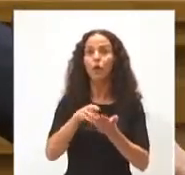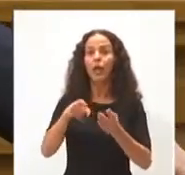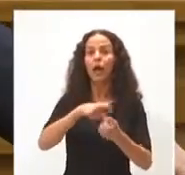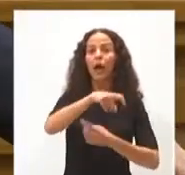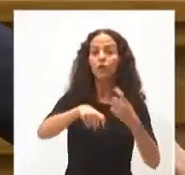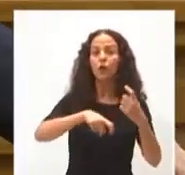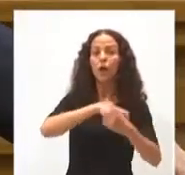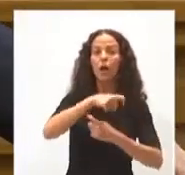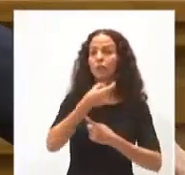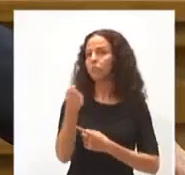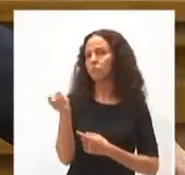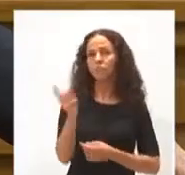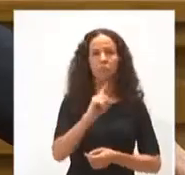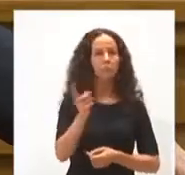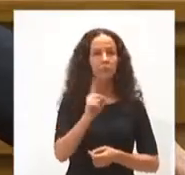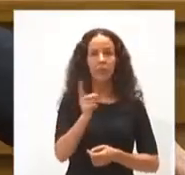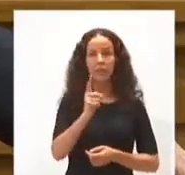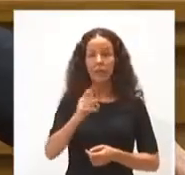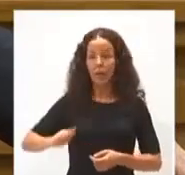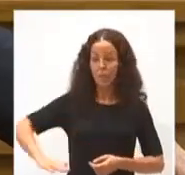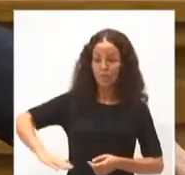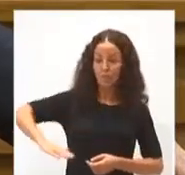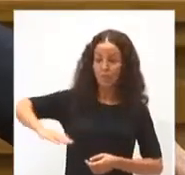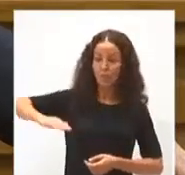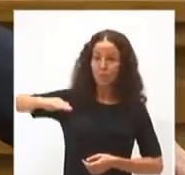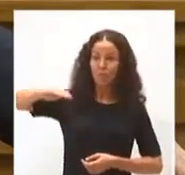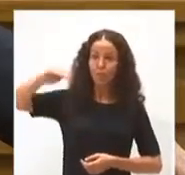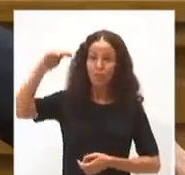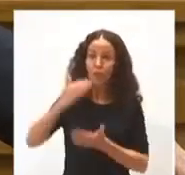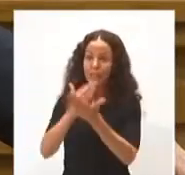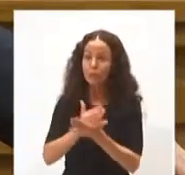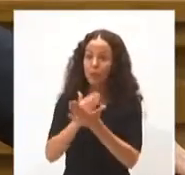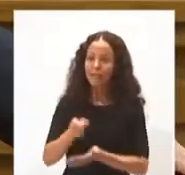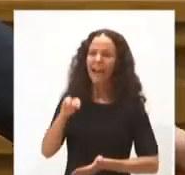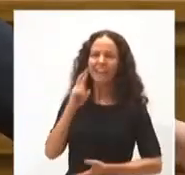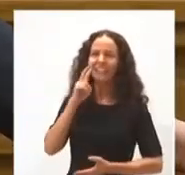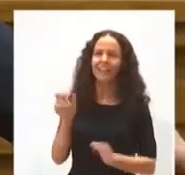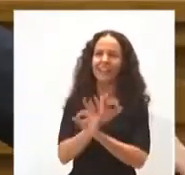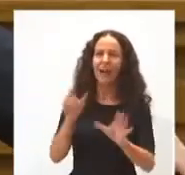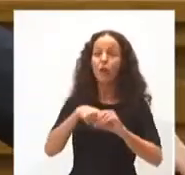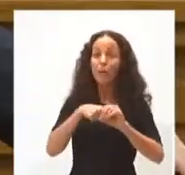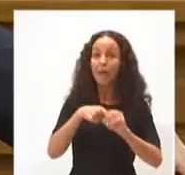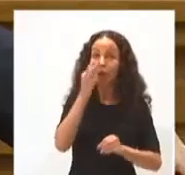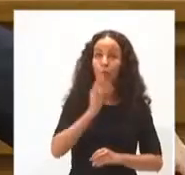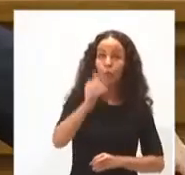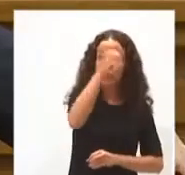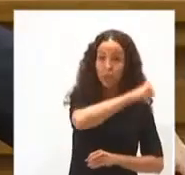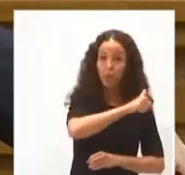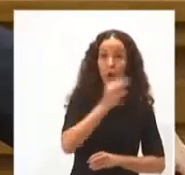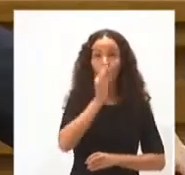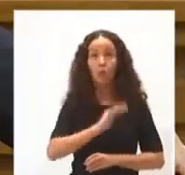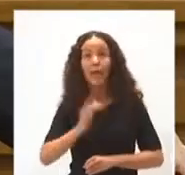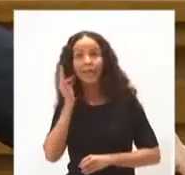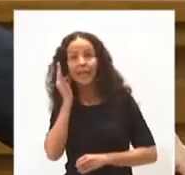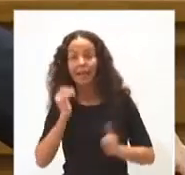a lo largo de la trayectoria vital de un estudiante una plaza de un niño y una línea desde que